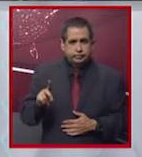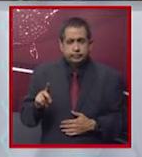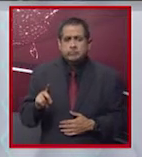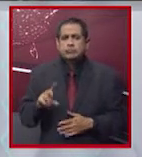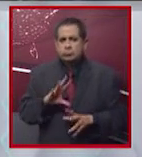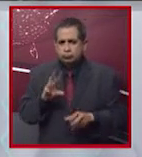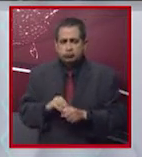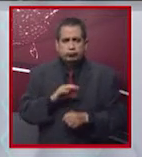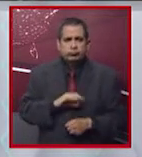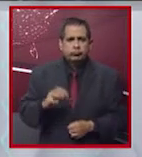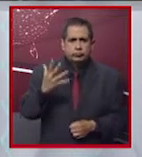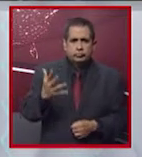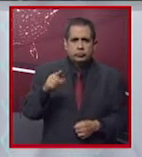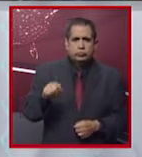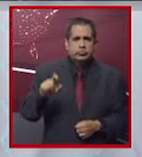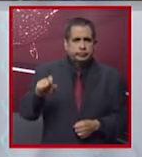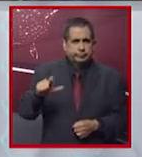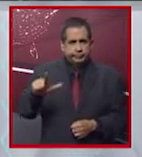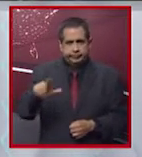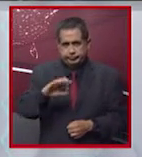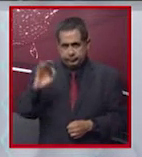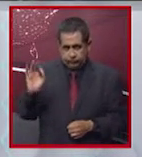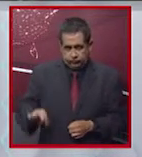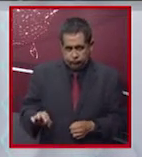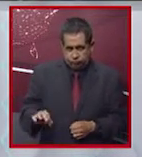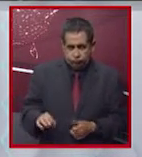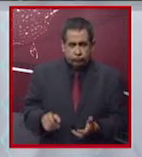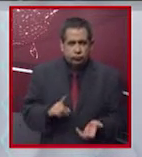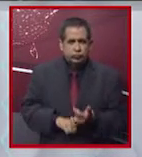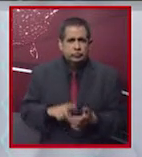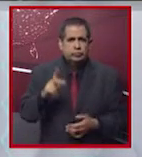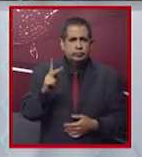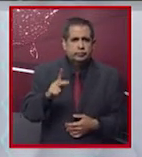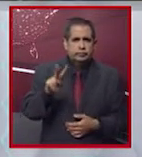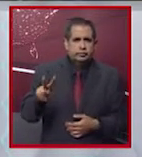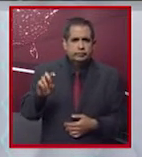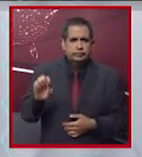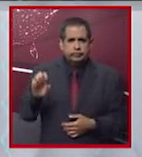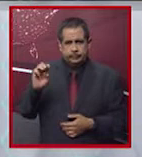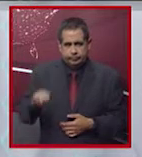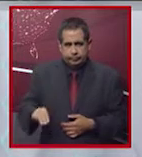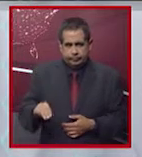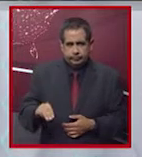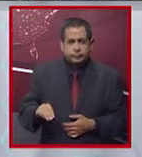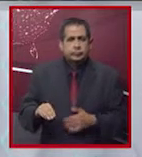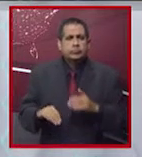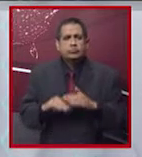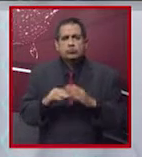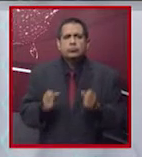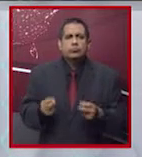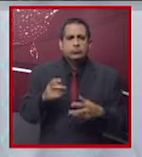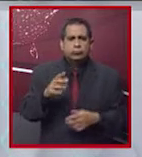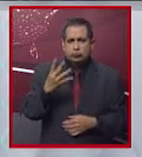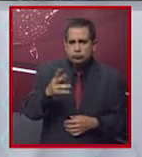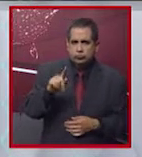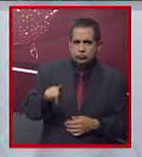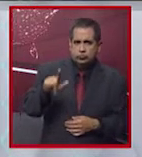alcanzó el 5.27% de los votos emitidos. El Partido Verde Ecologista de México registró